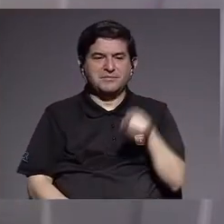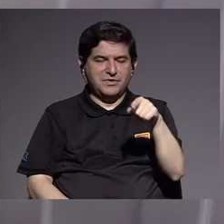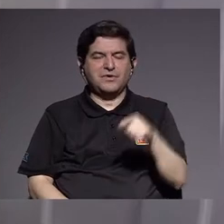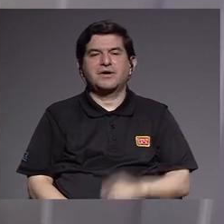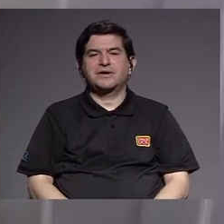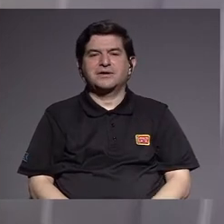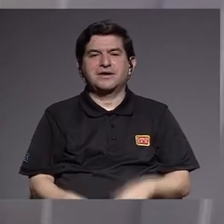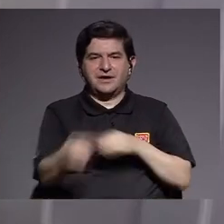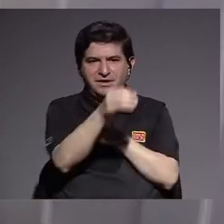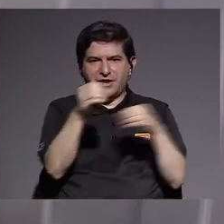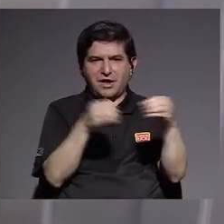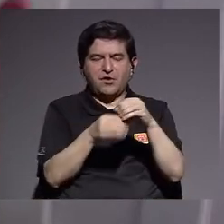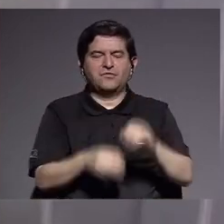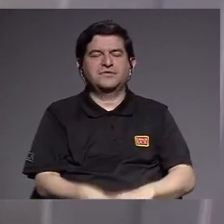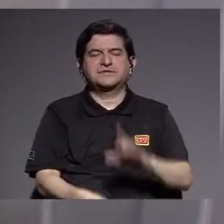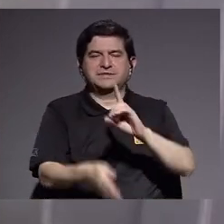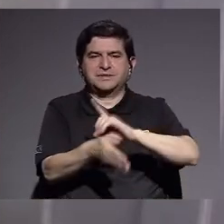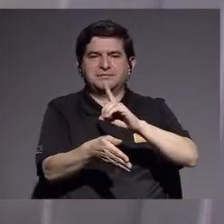limpio posible